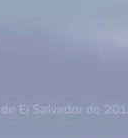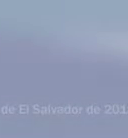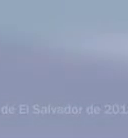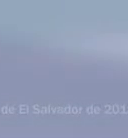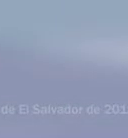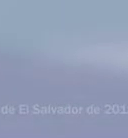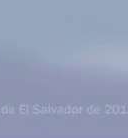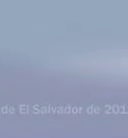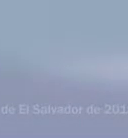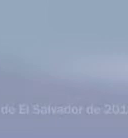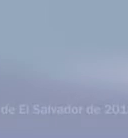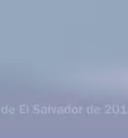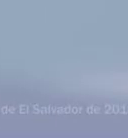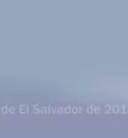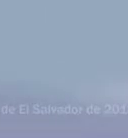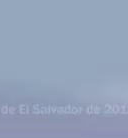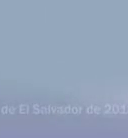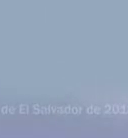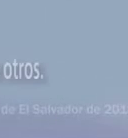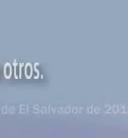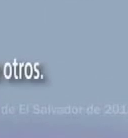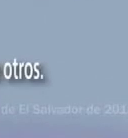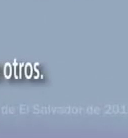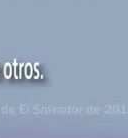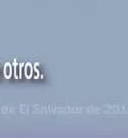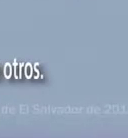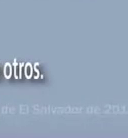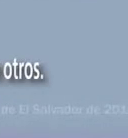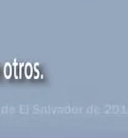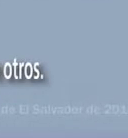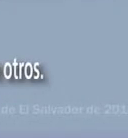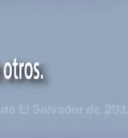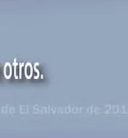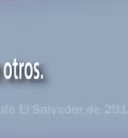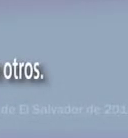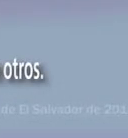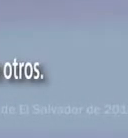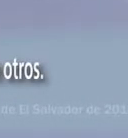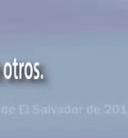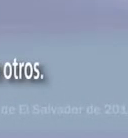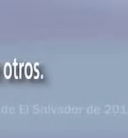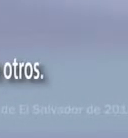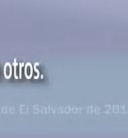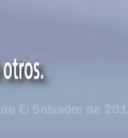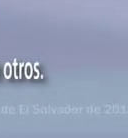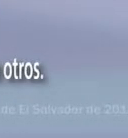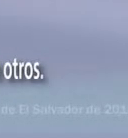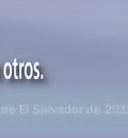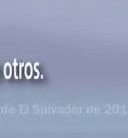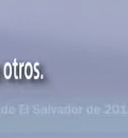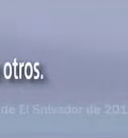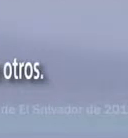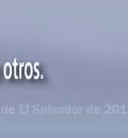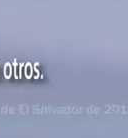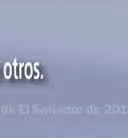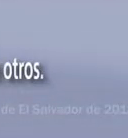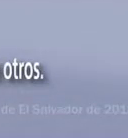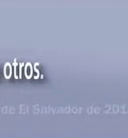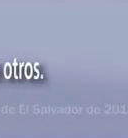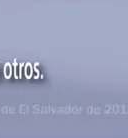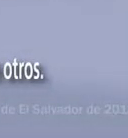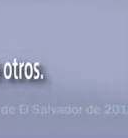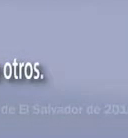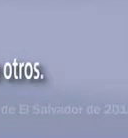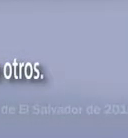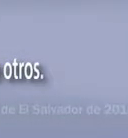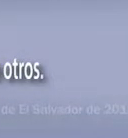tiene un diplomado en política y gobierno otro equipos gerenciales liderazgo con el ejemplo incae costa